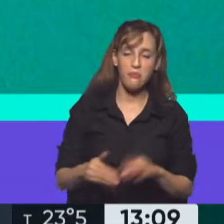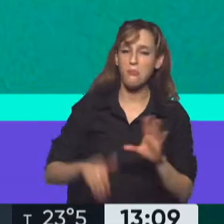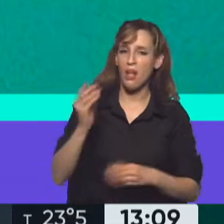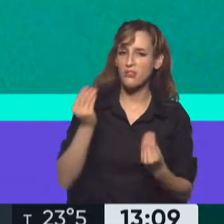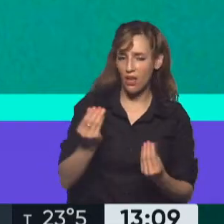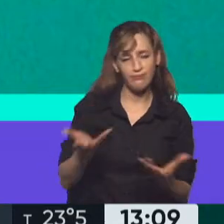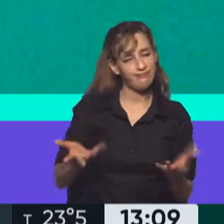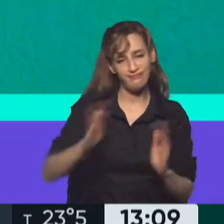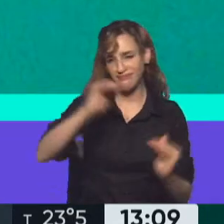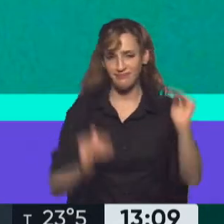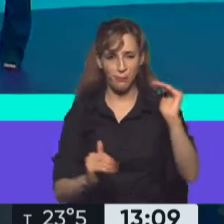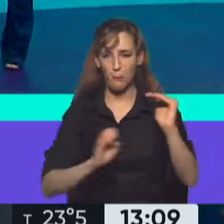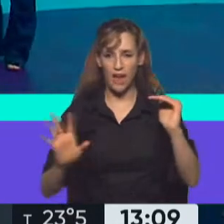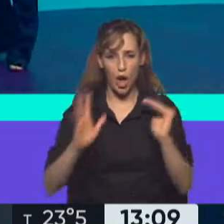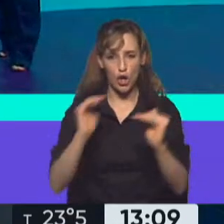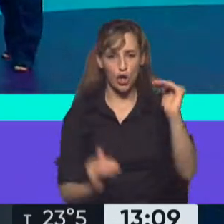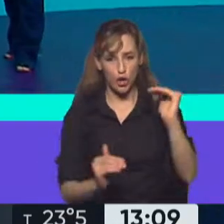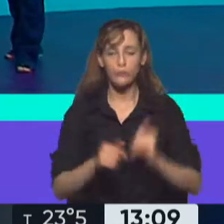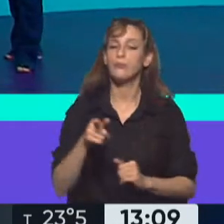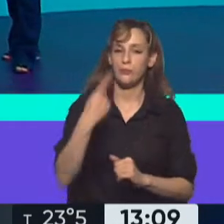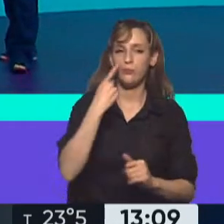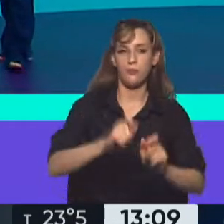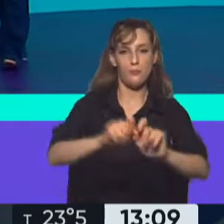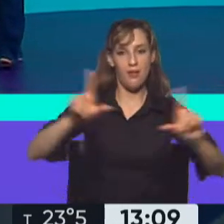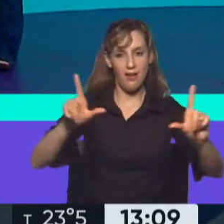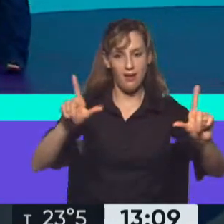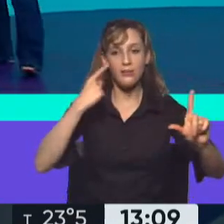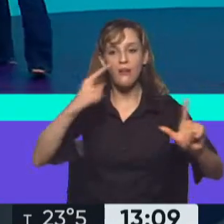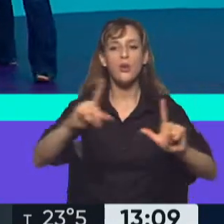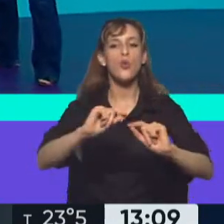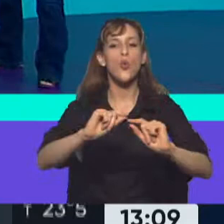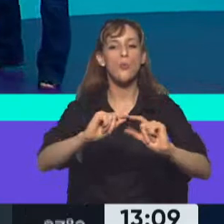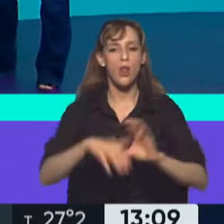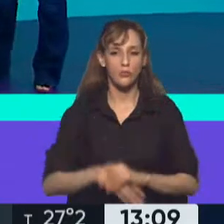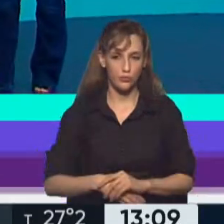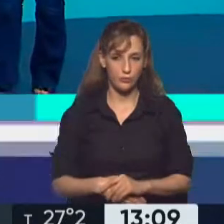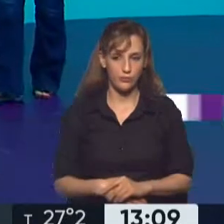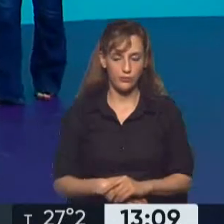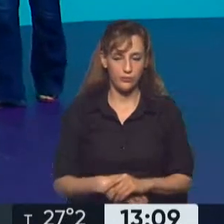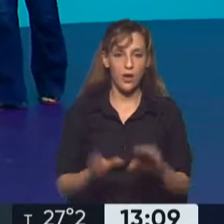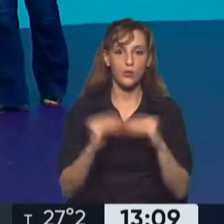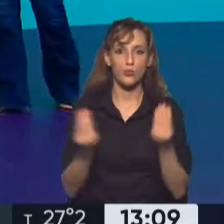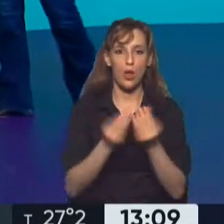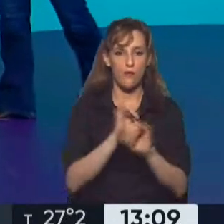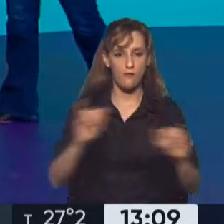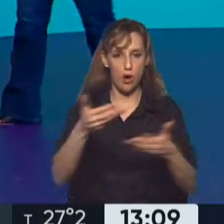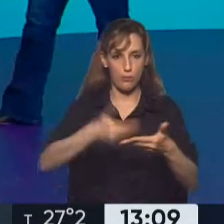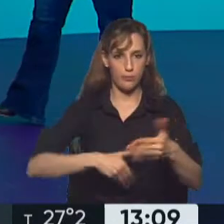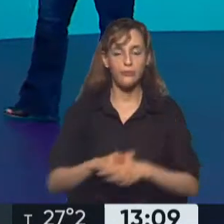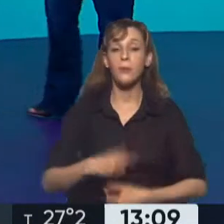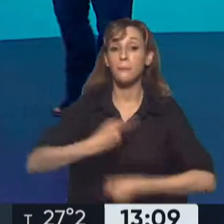la desigualdad. Vamos a ver en placas cuáles son los principales números que arroja este informe. En primer